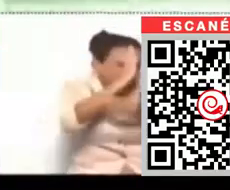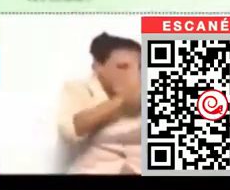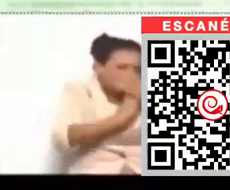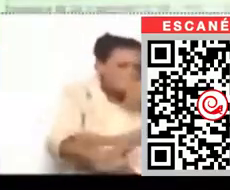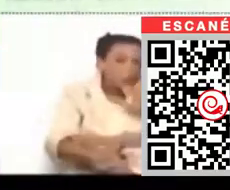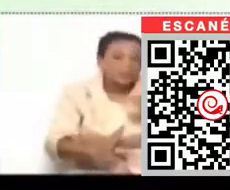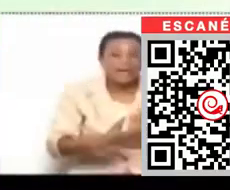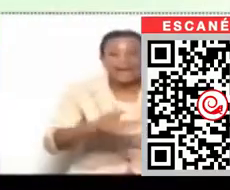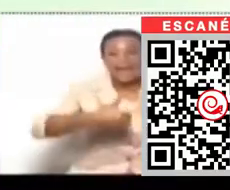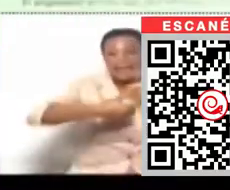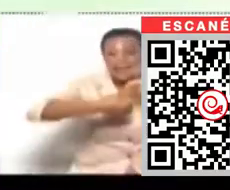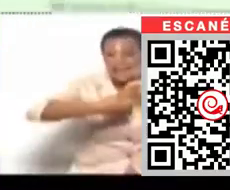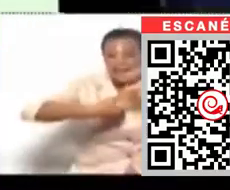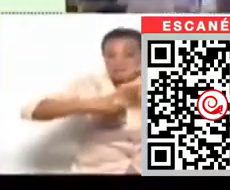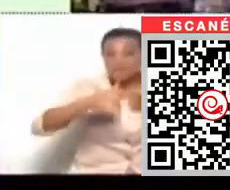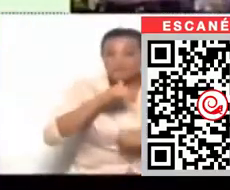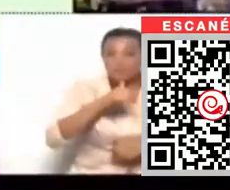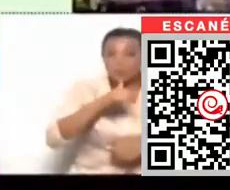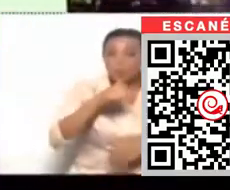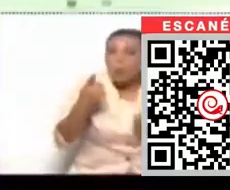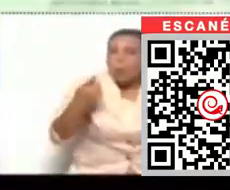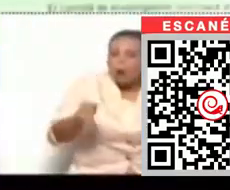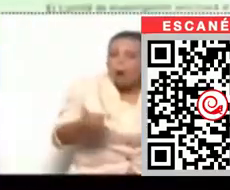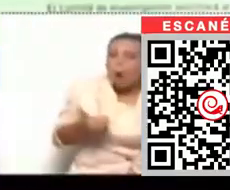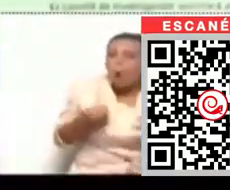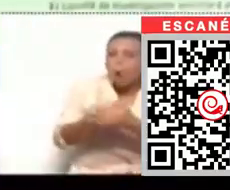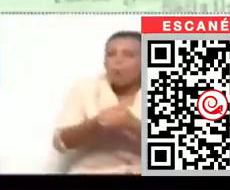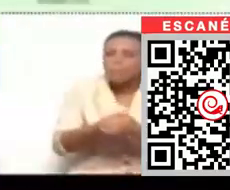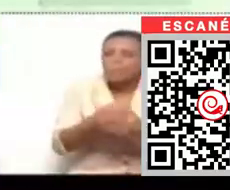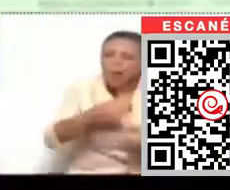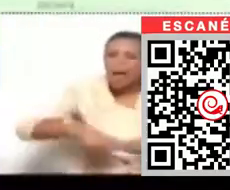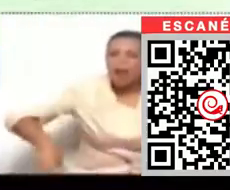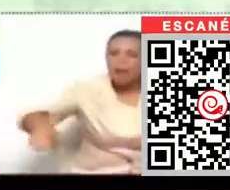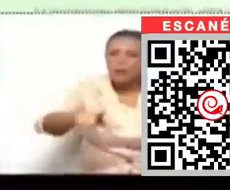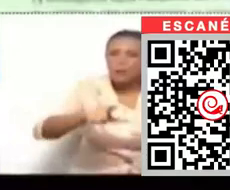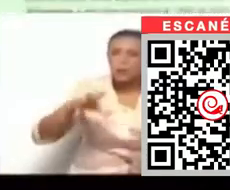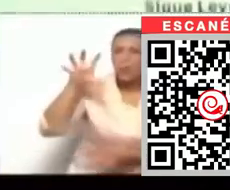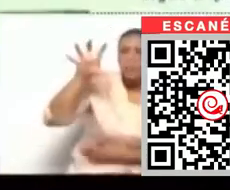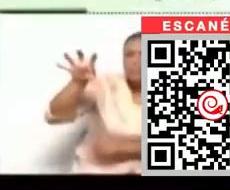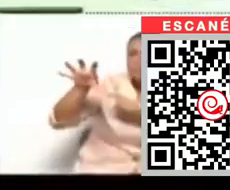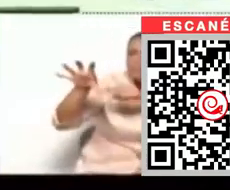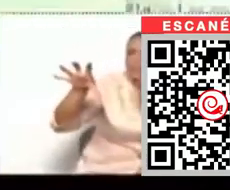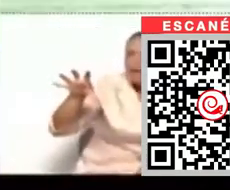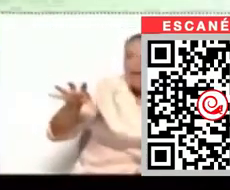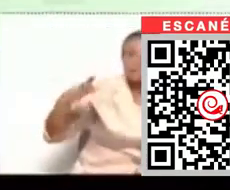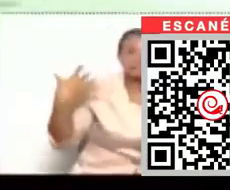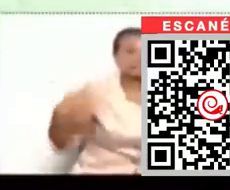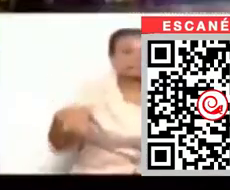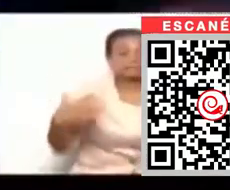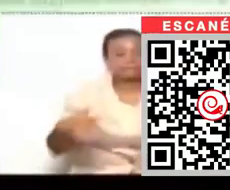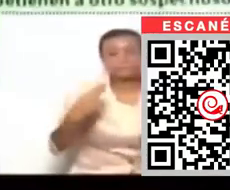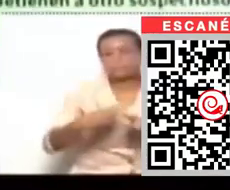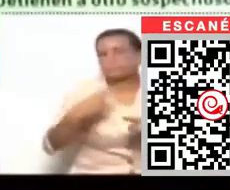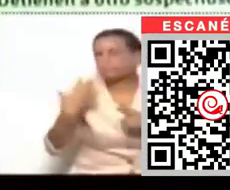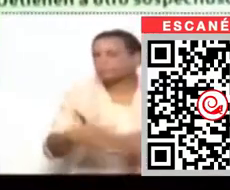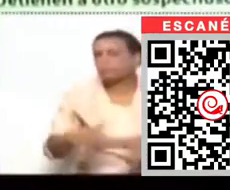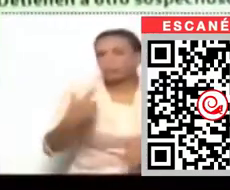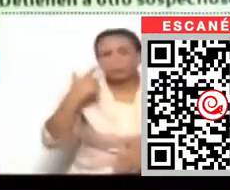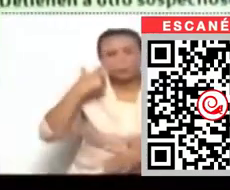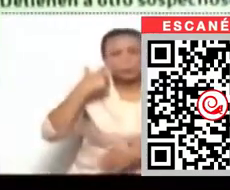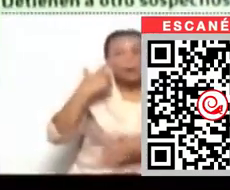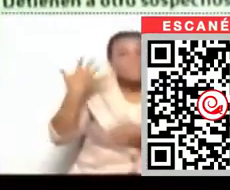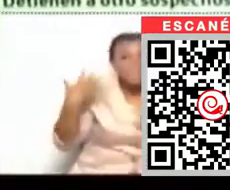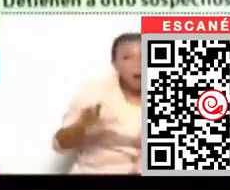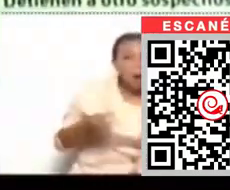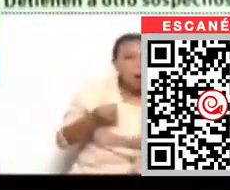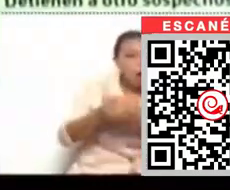Telesur. Cuando hay atentados, todos los atentados evidentemente son gravísimos y tienen que ser refutados, pero cuando